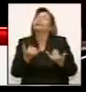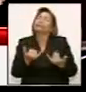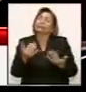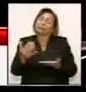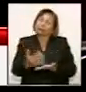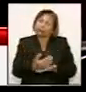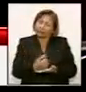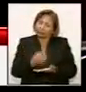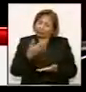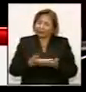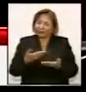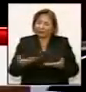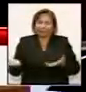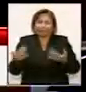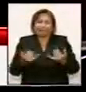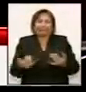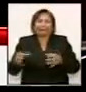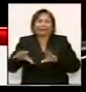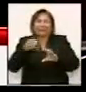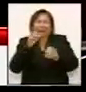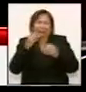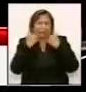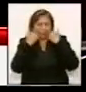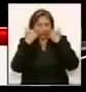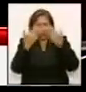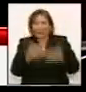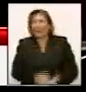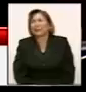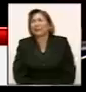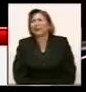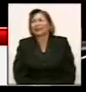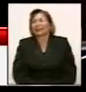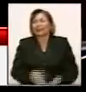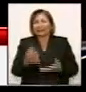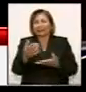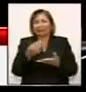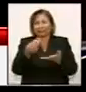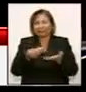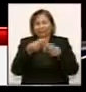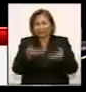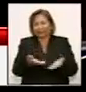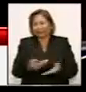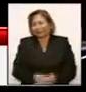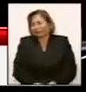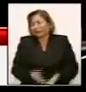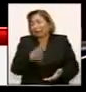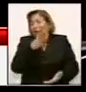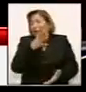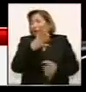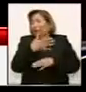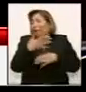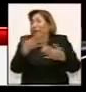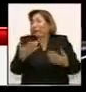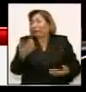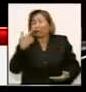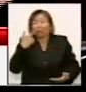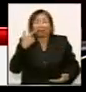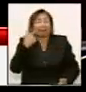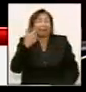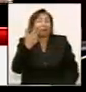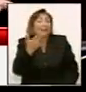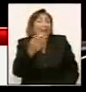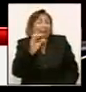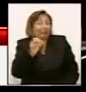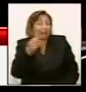habría que recoger los restos del señor Ramírez el día de hoy, una vergüenza, para haber puesto de repente, nadie sabía de un señor 30 millones.